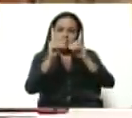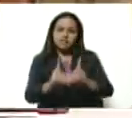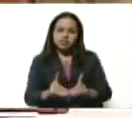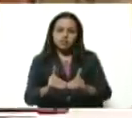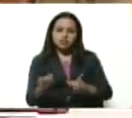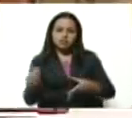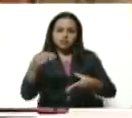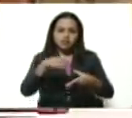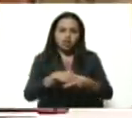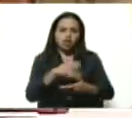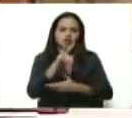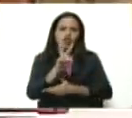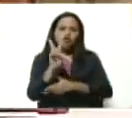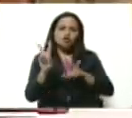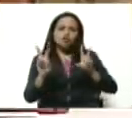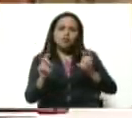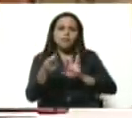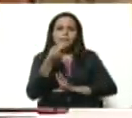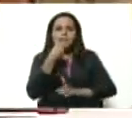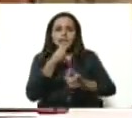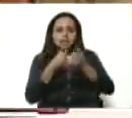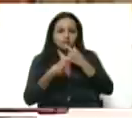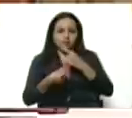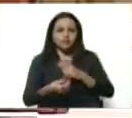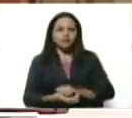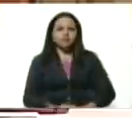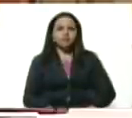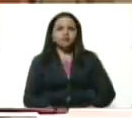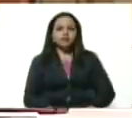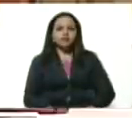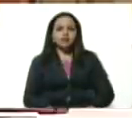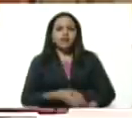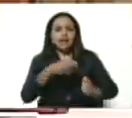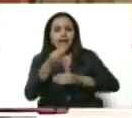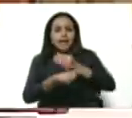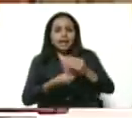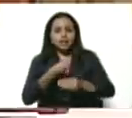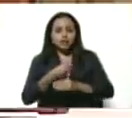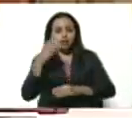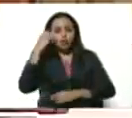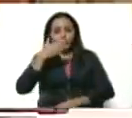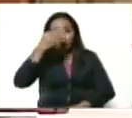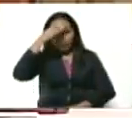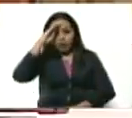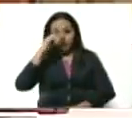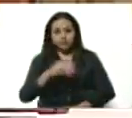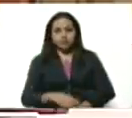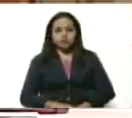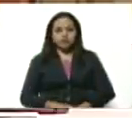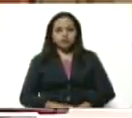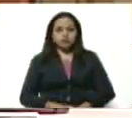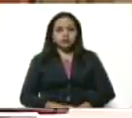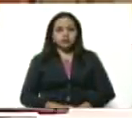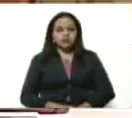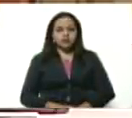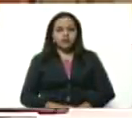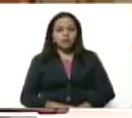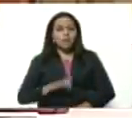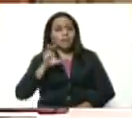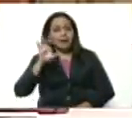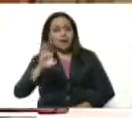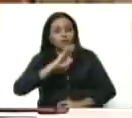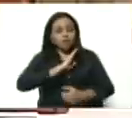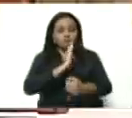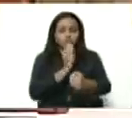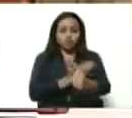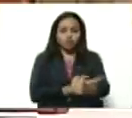dos nuevos medicamentos producidos en cuba potencia en salud en el mundo a